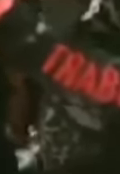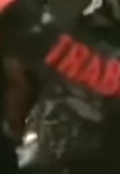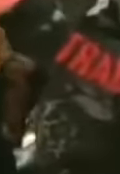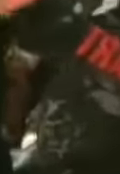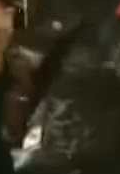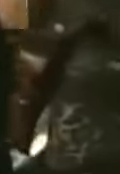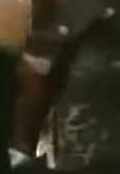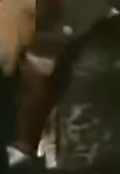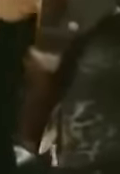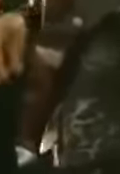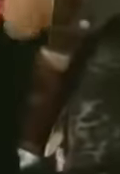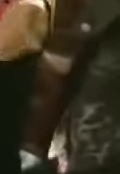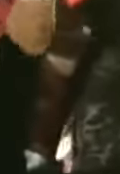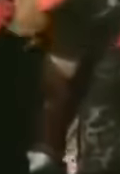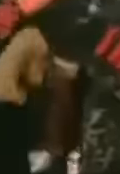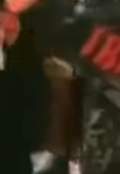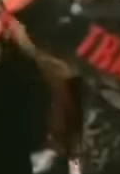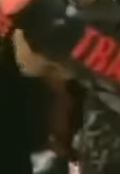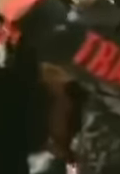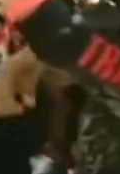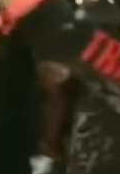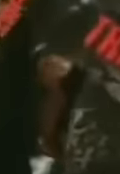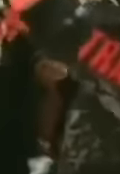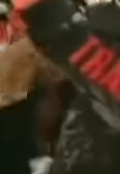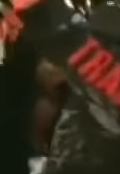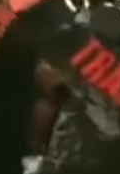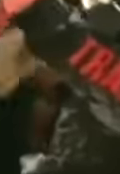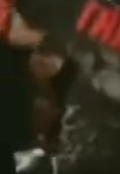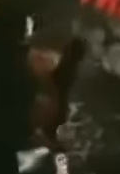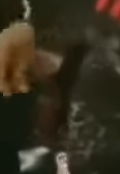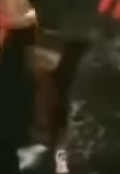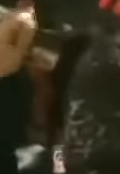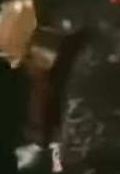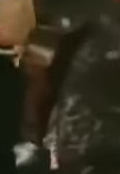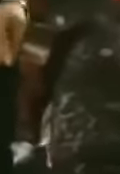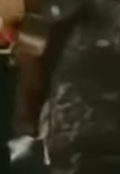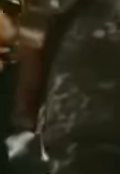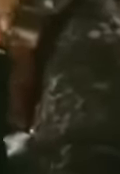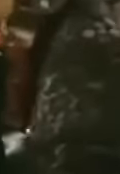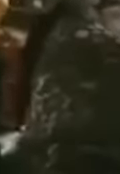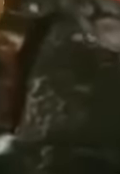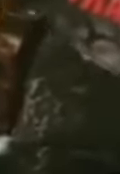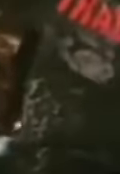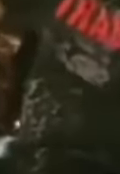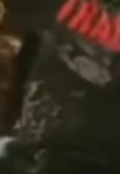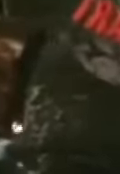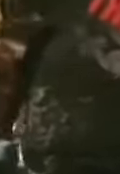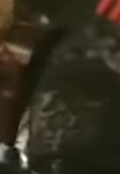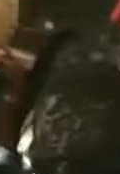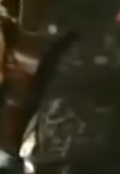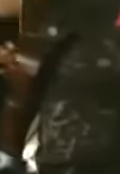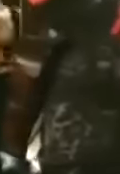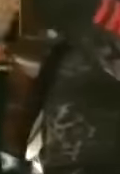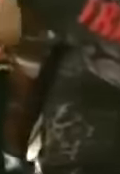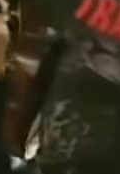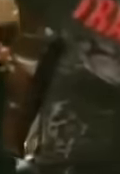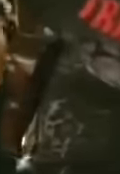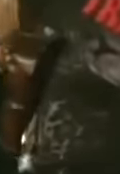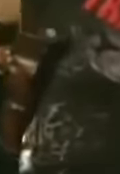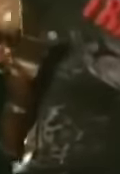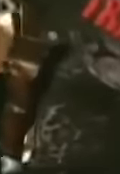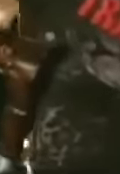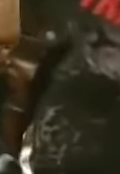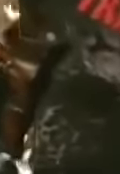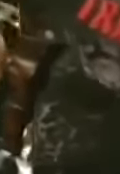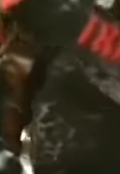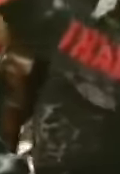bloqueo criminal, las medidas coercitivas unilaterales, Venezuela está de pie, se levanta todos los días